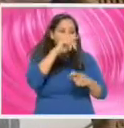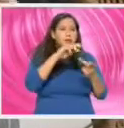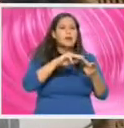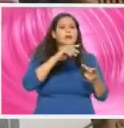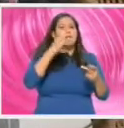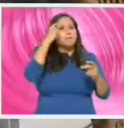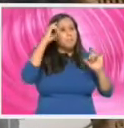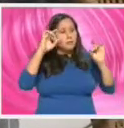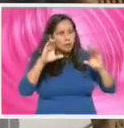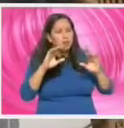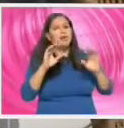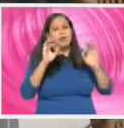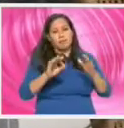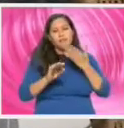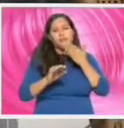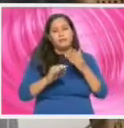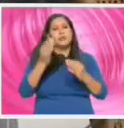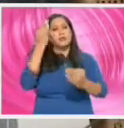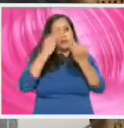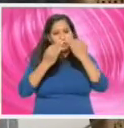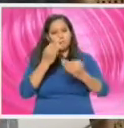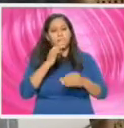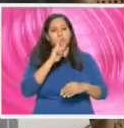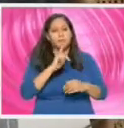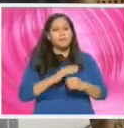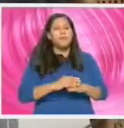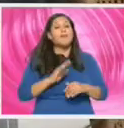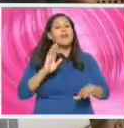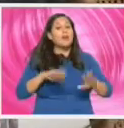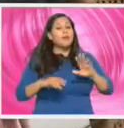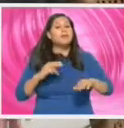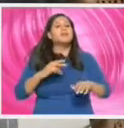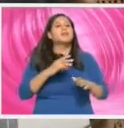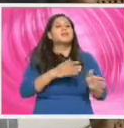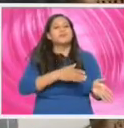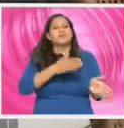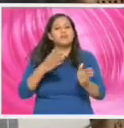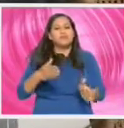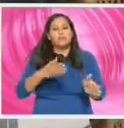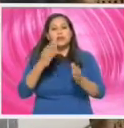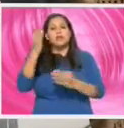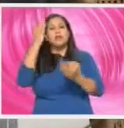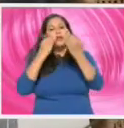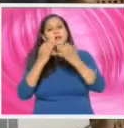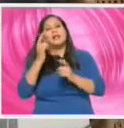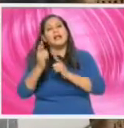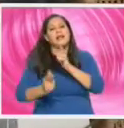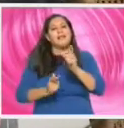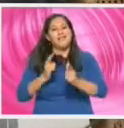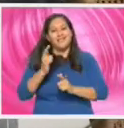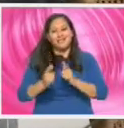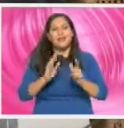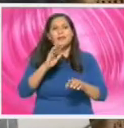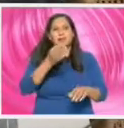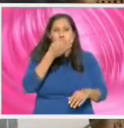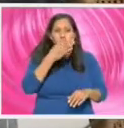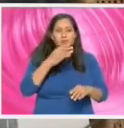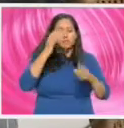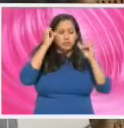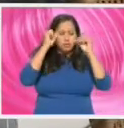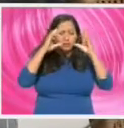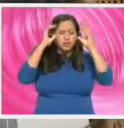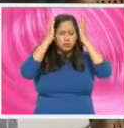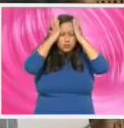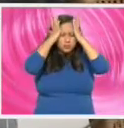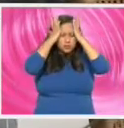esto es de origen genético, perfecto, vamos a darle tratamiento. Muchas veces esperan porque también el tratamiento es lento. O sea, en lo que el tratamiento llega